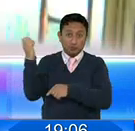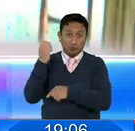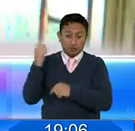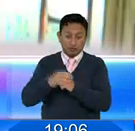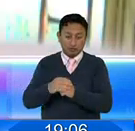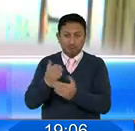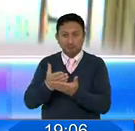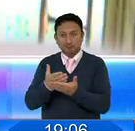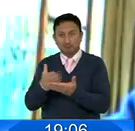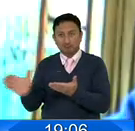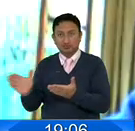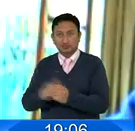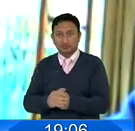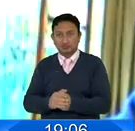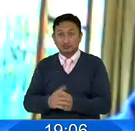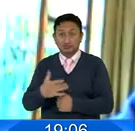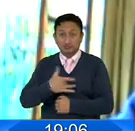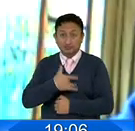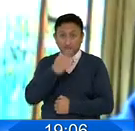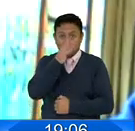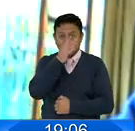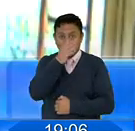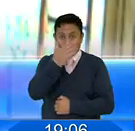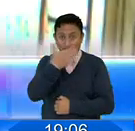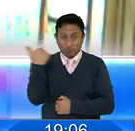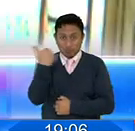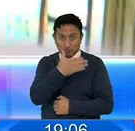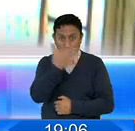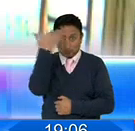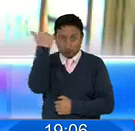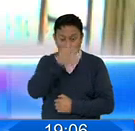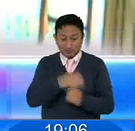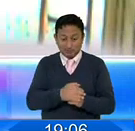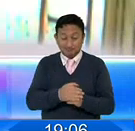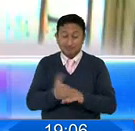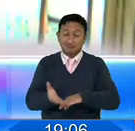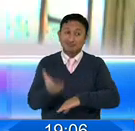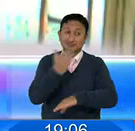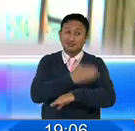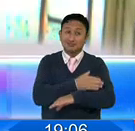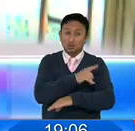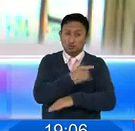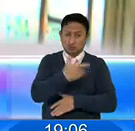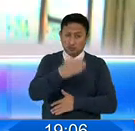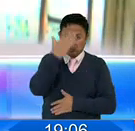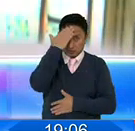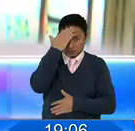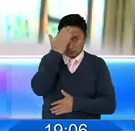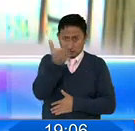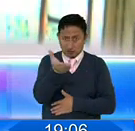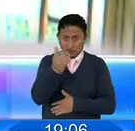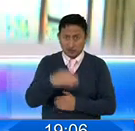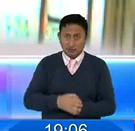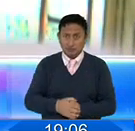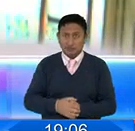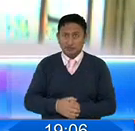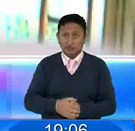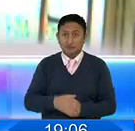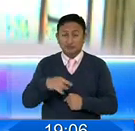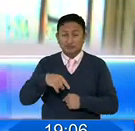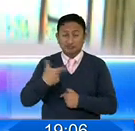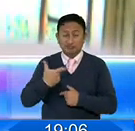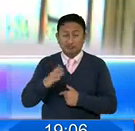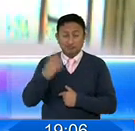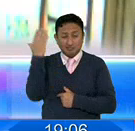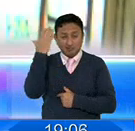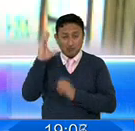Nos sentimos burlados en este sentido. Ha habido la semana pasada, ustedes de conocimiento, en los medios de comunicación